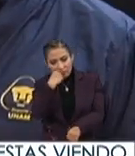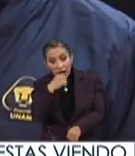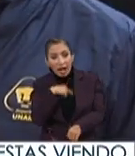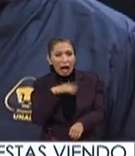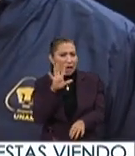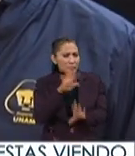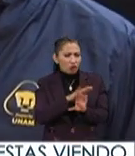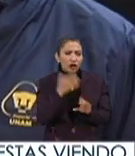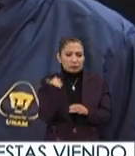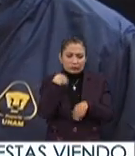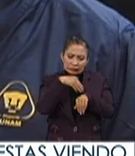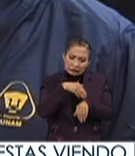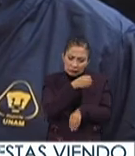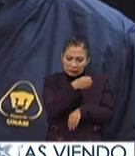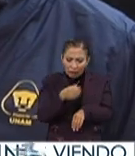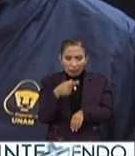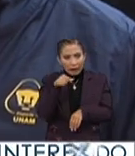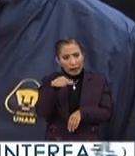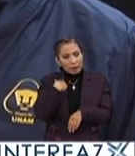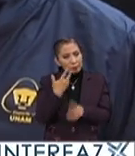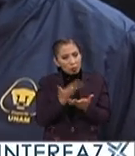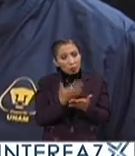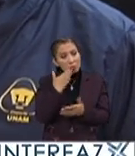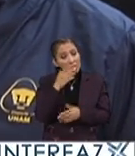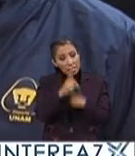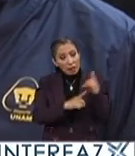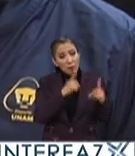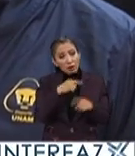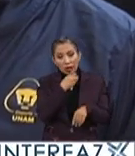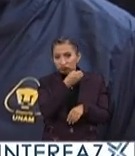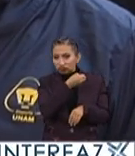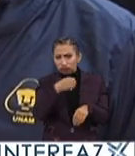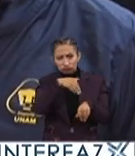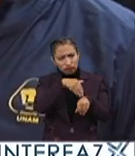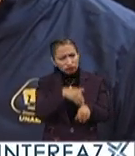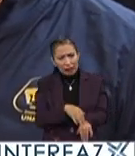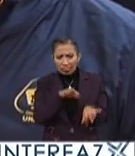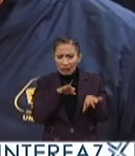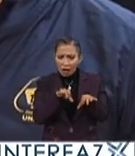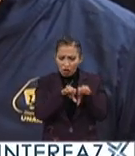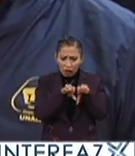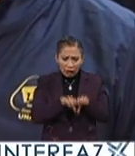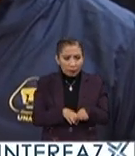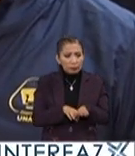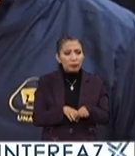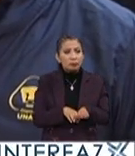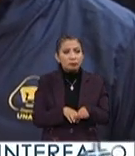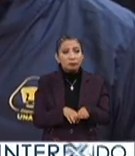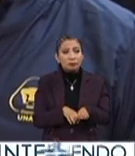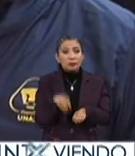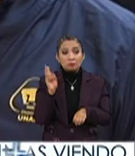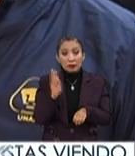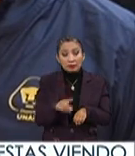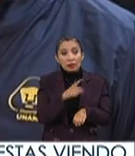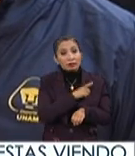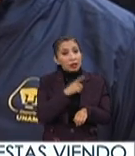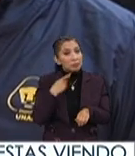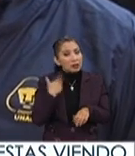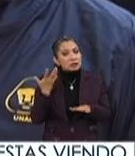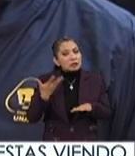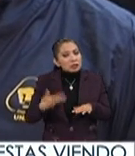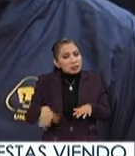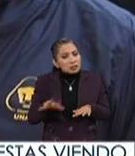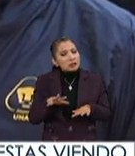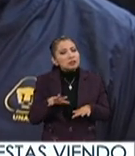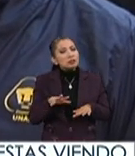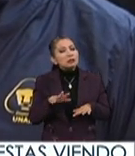Hay que ser muy disciplinado en esto, es algo que nos deja mucho el deporte, la disciplina, el trabajo en equipo. Definitivamente tienen que estar